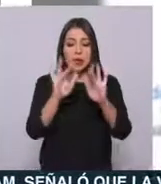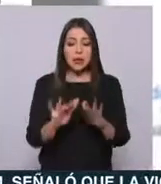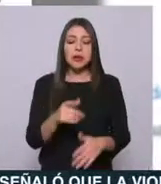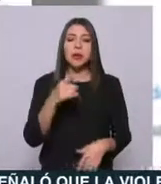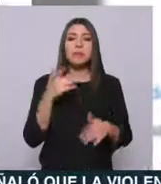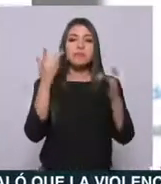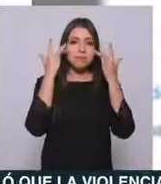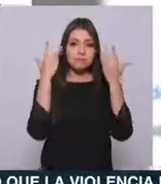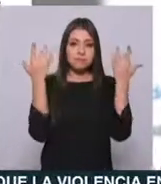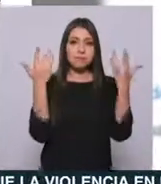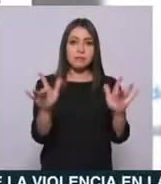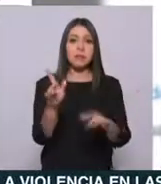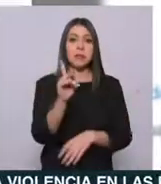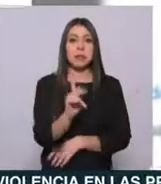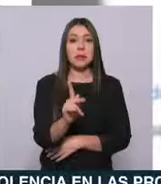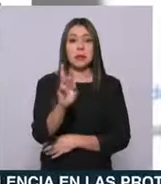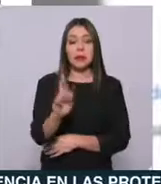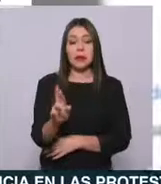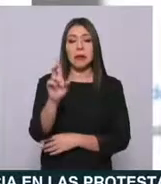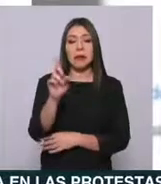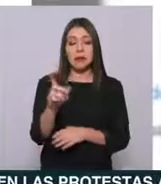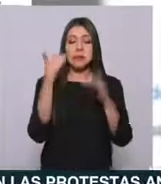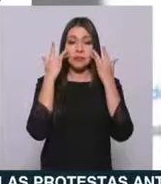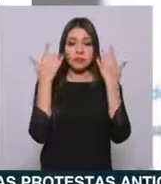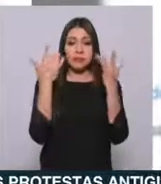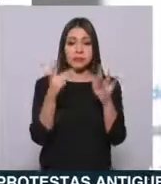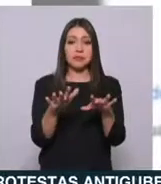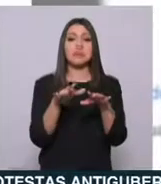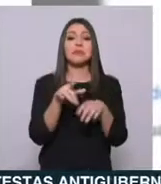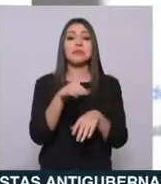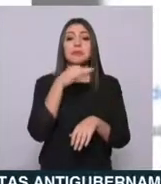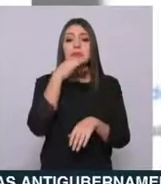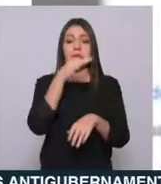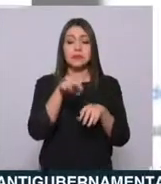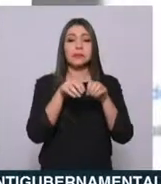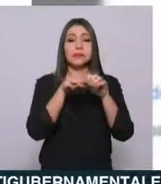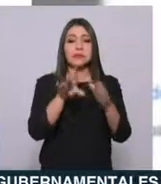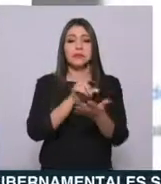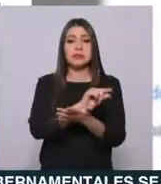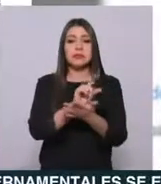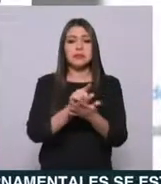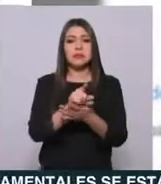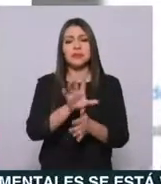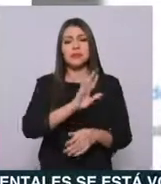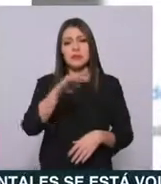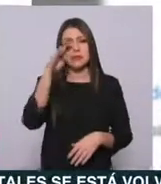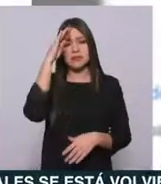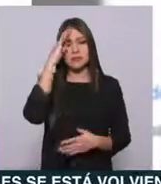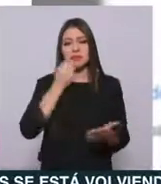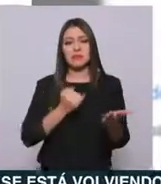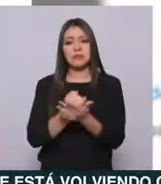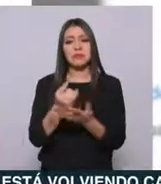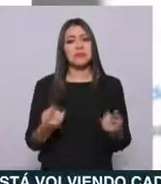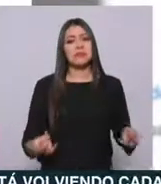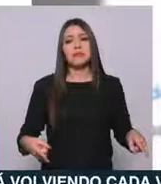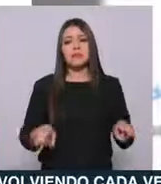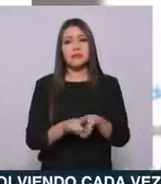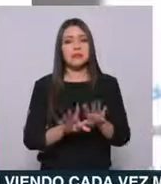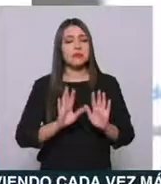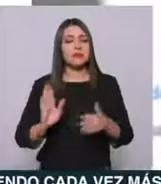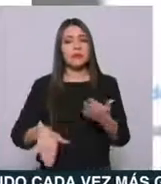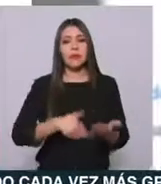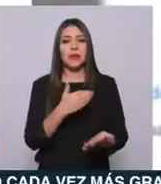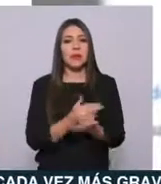abierta publicada a través de sus cuentas de Twitter, señalan que han decidido cerrar su ciclo en el PRD para